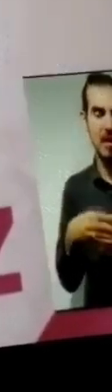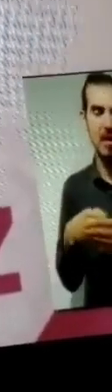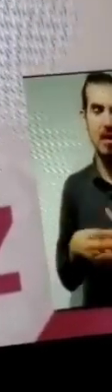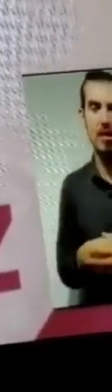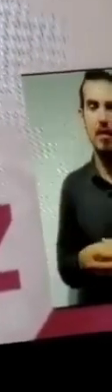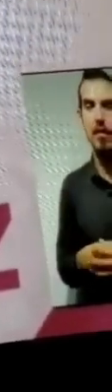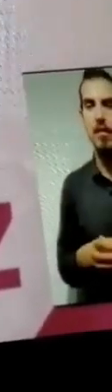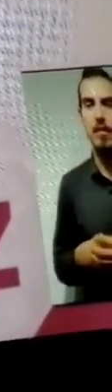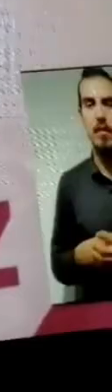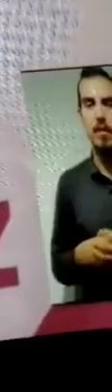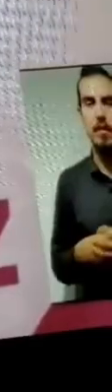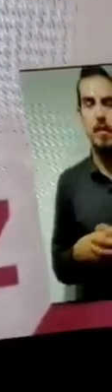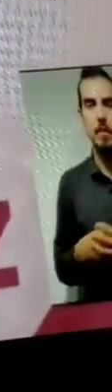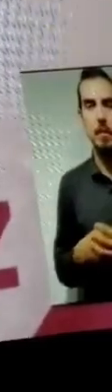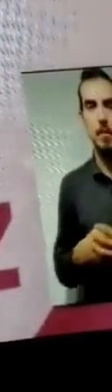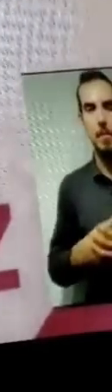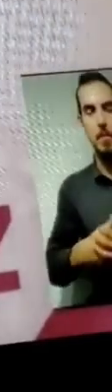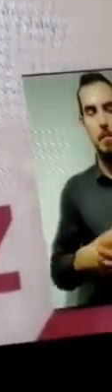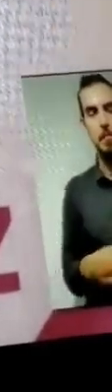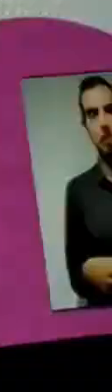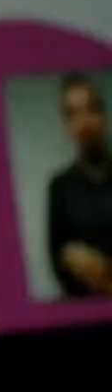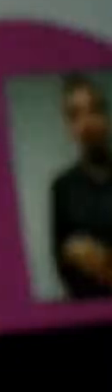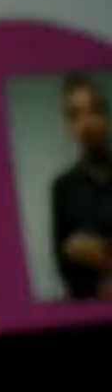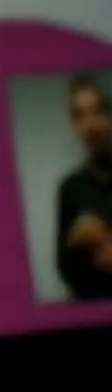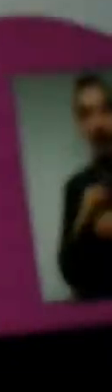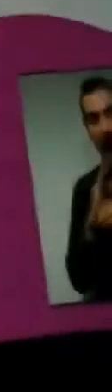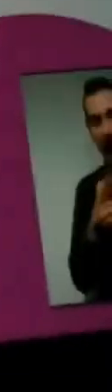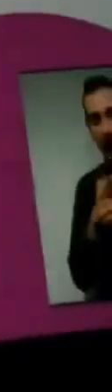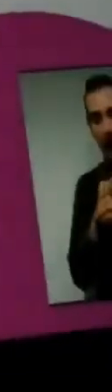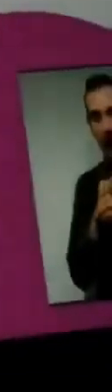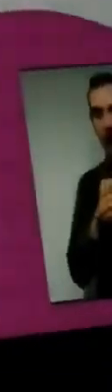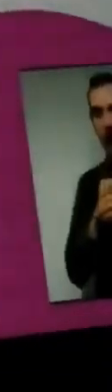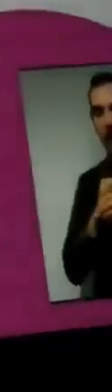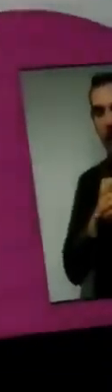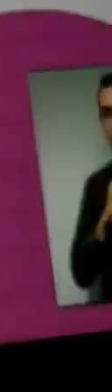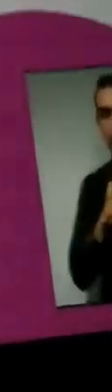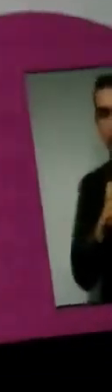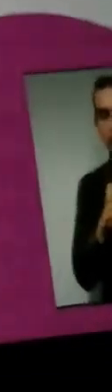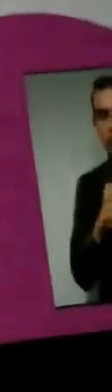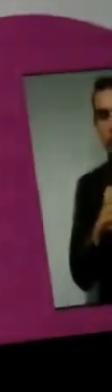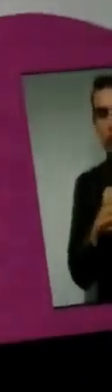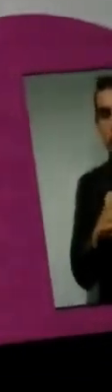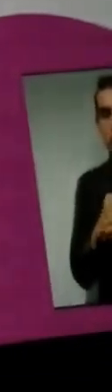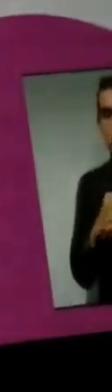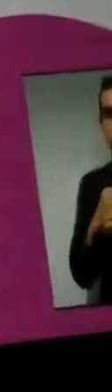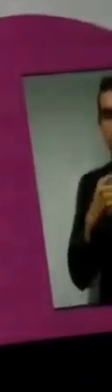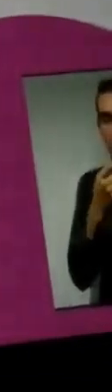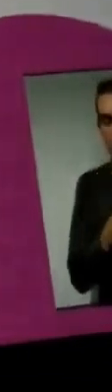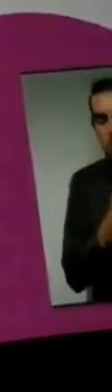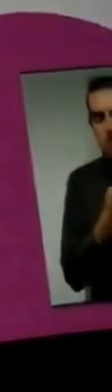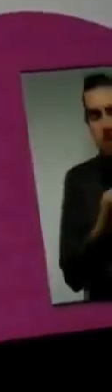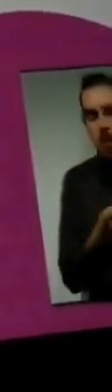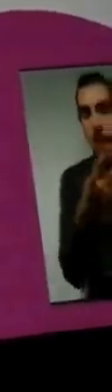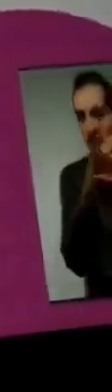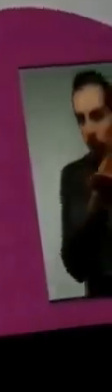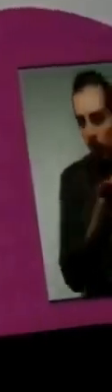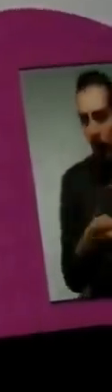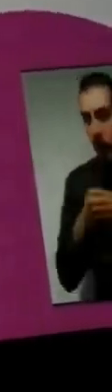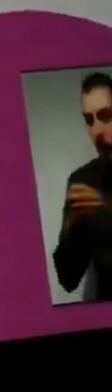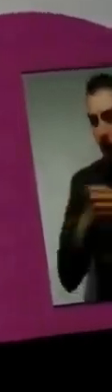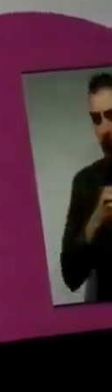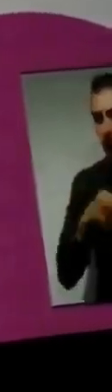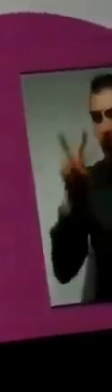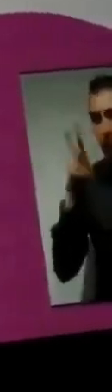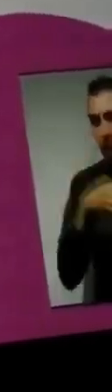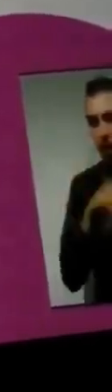Adelante. Y bueno, ahorita les vamos a presentar también el programa de obra del 2023. Esto es lo que ya